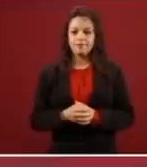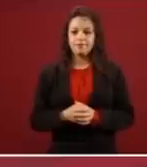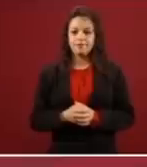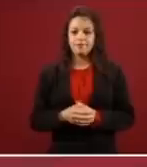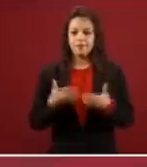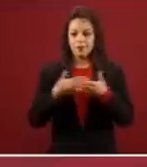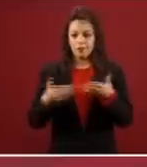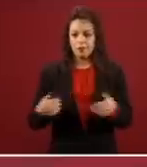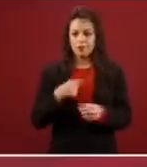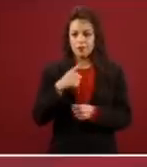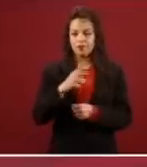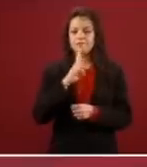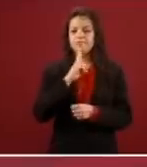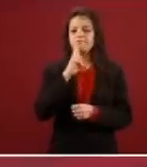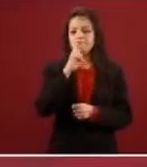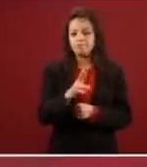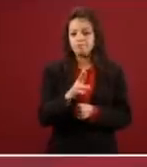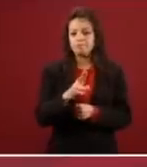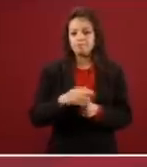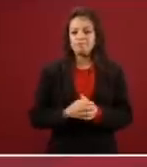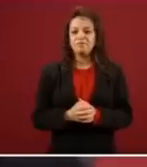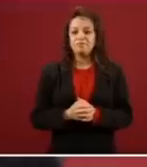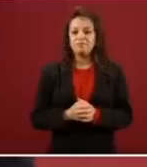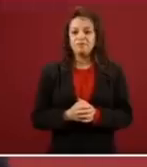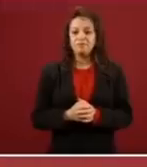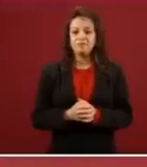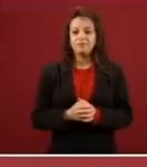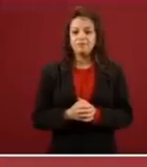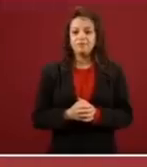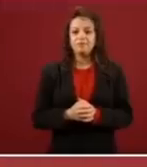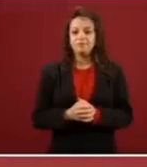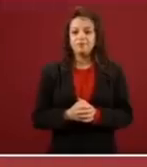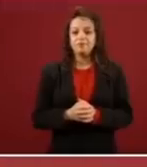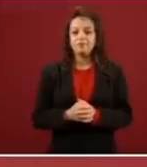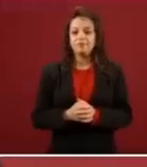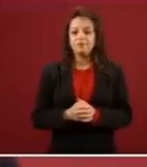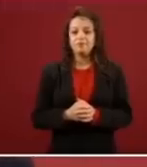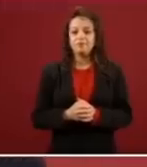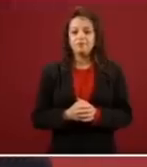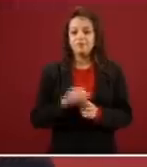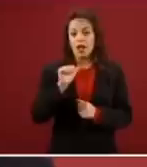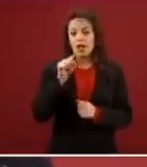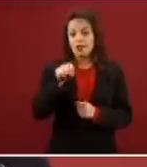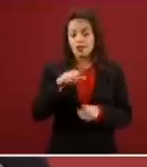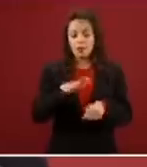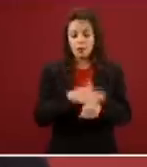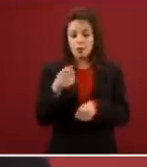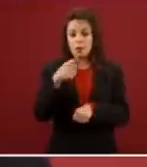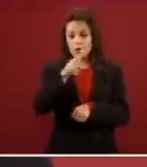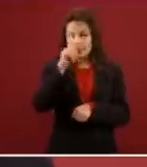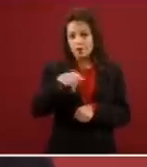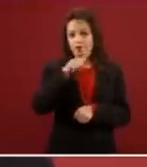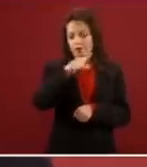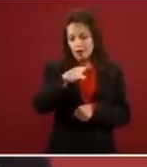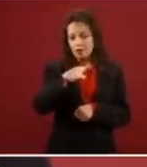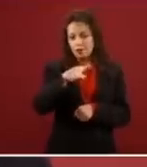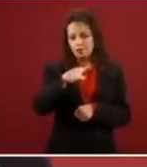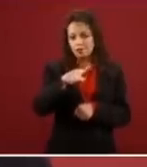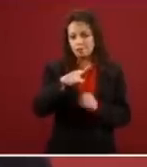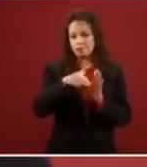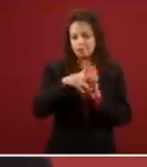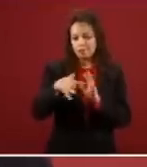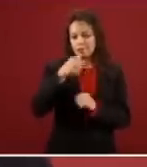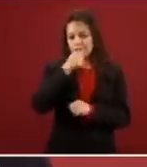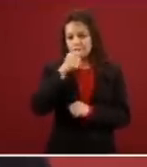respondo porque tú eres una periodista profesional y además